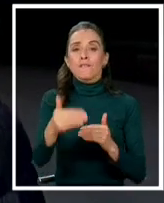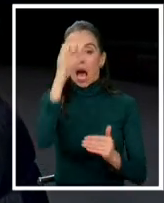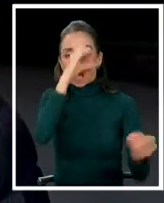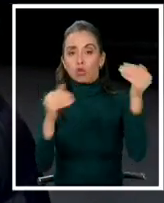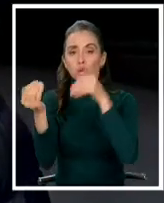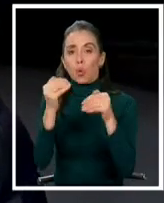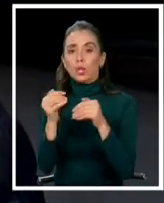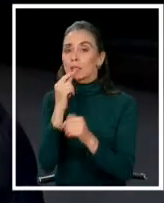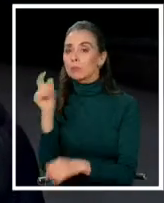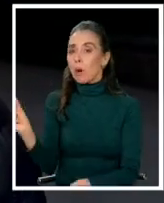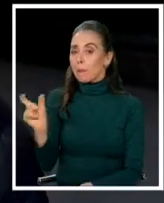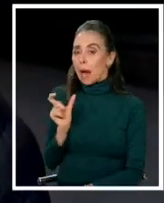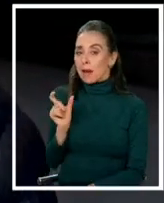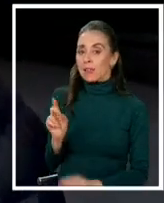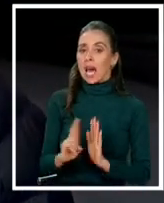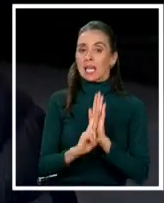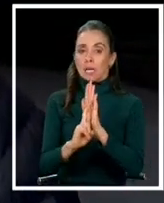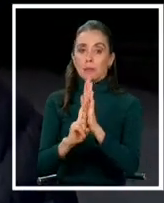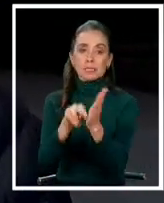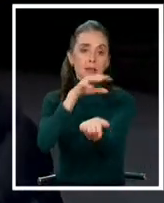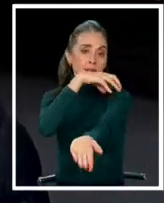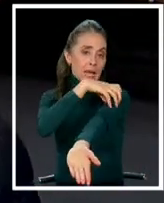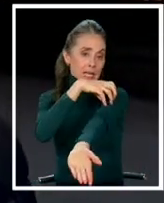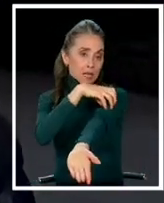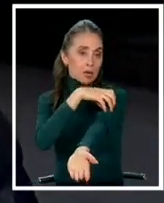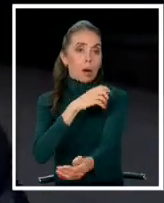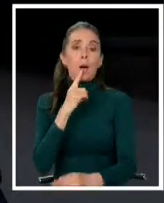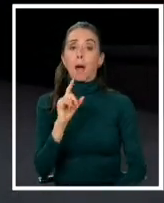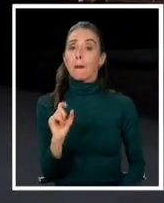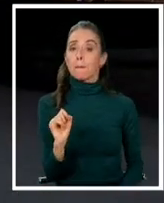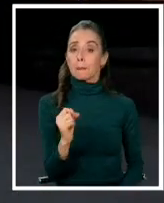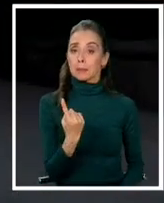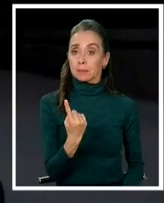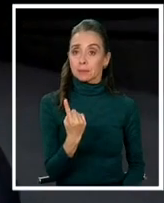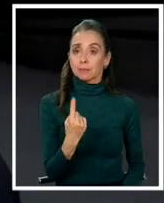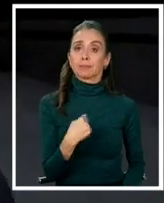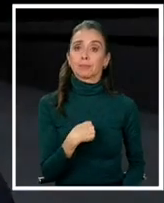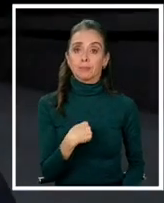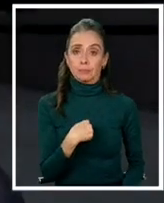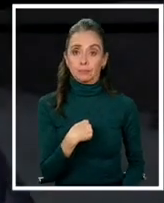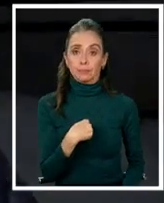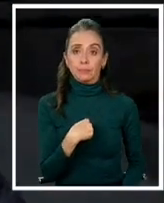palabras, que es representante justamente de esta región? A ver, en primer lugar, a mí